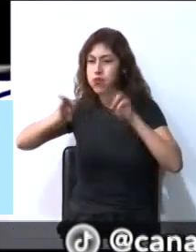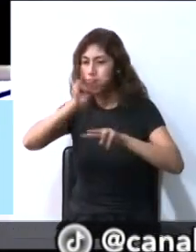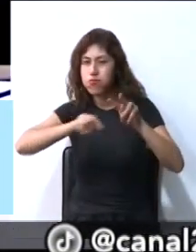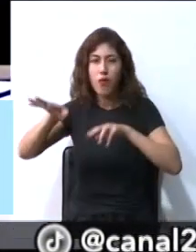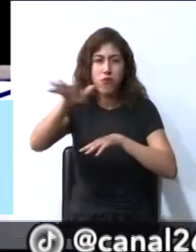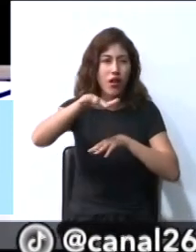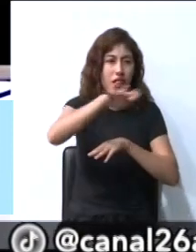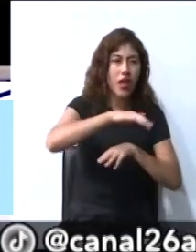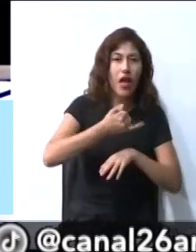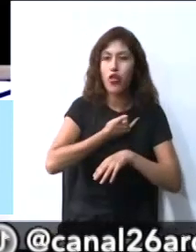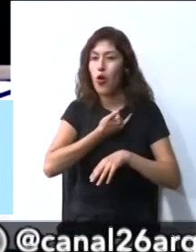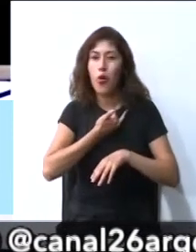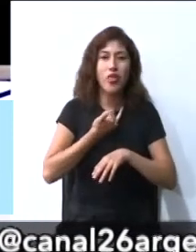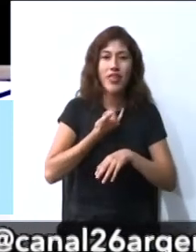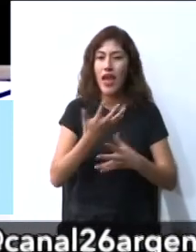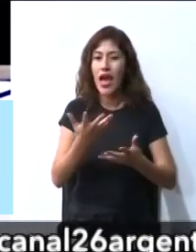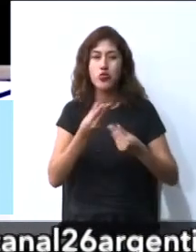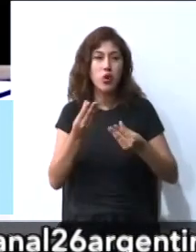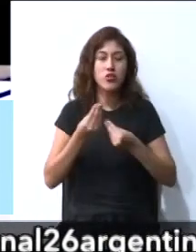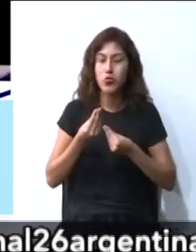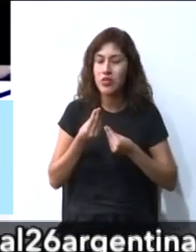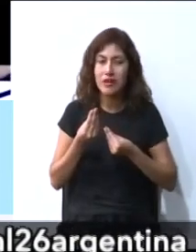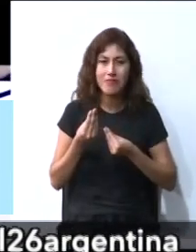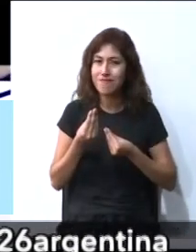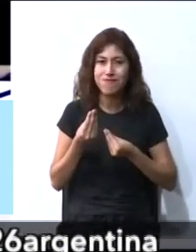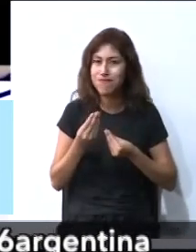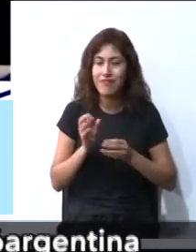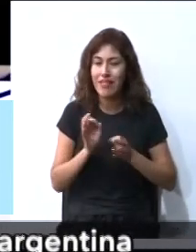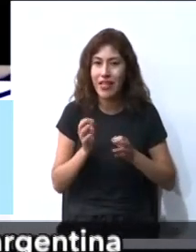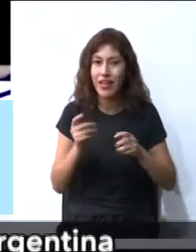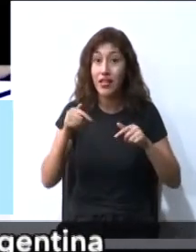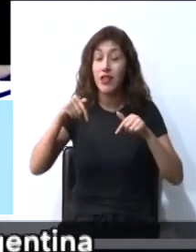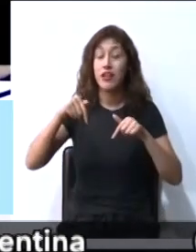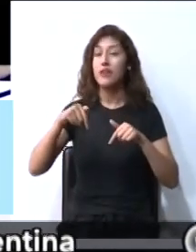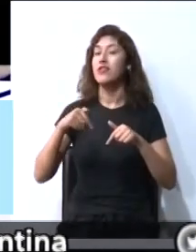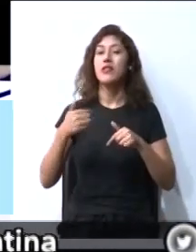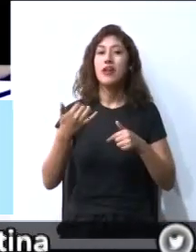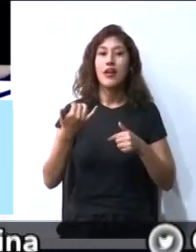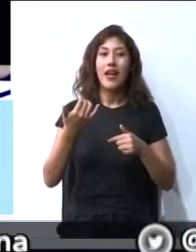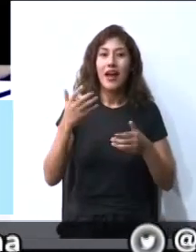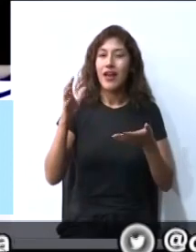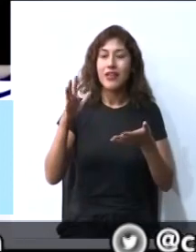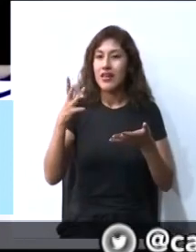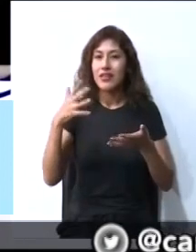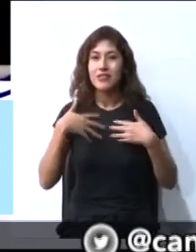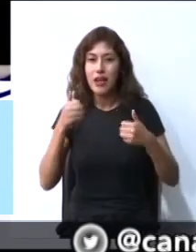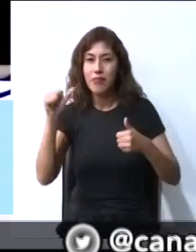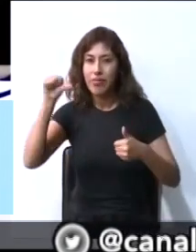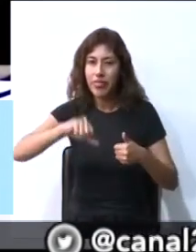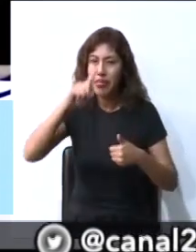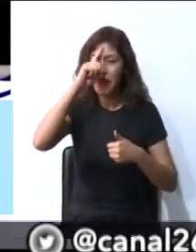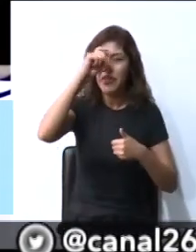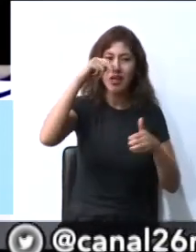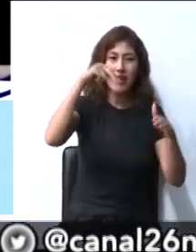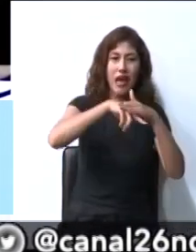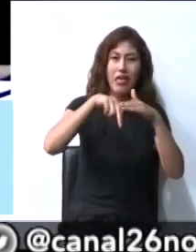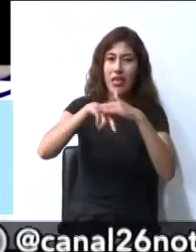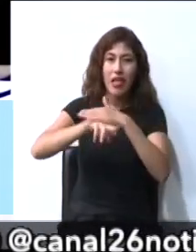atendidos. Asistían a hospitales y salitas sin insumos, la mayoría de las veces colapsados, sin camas para recibirlos.